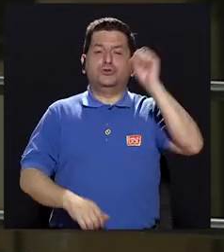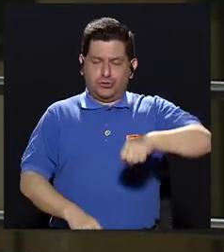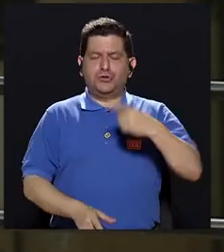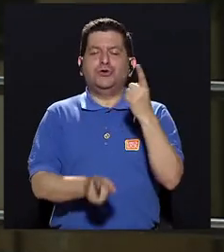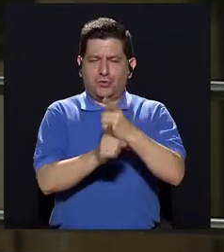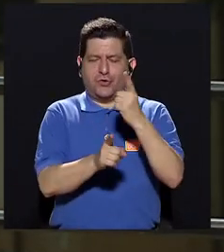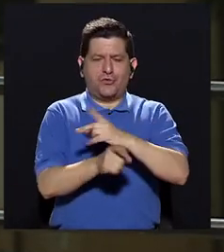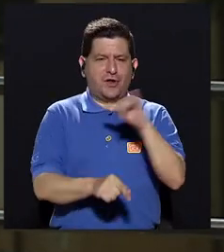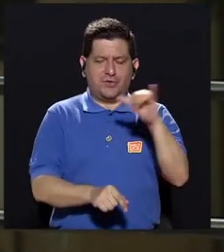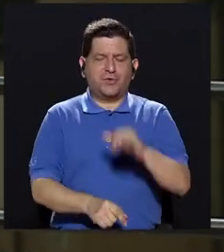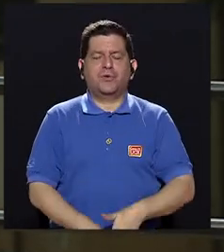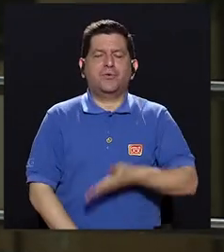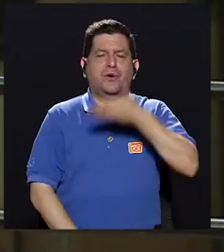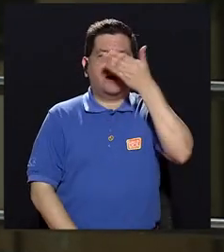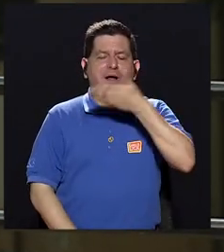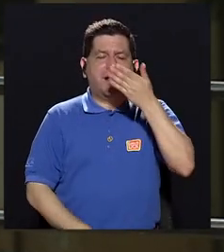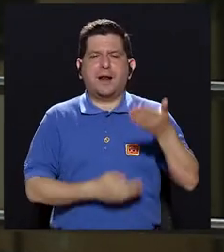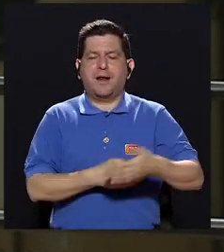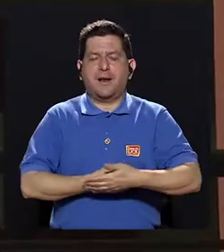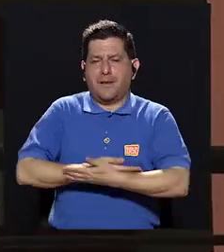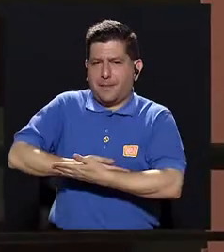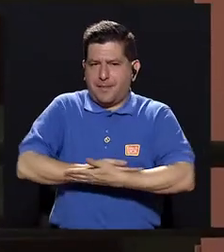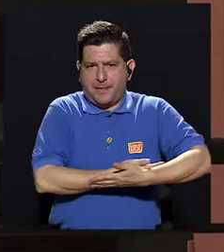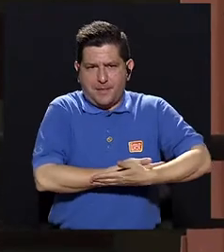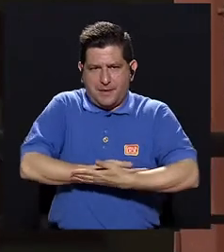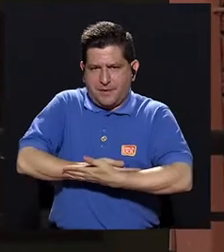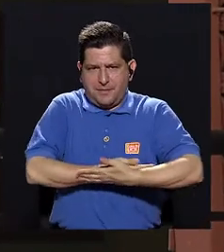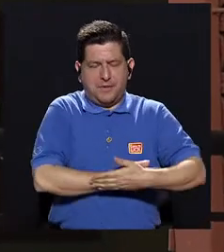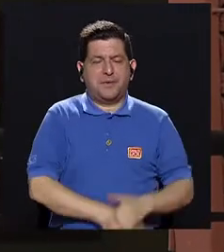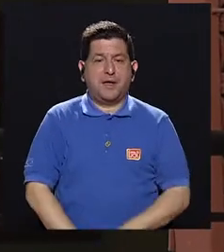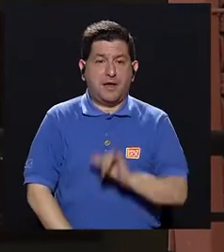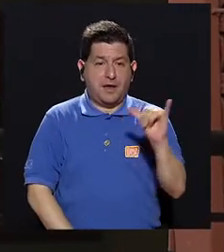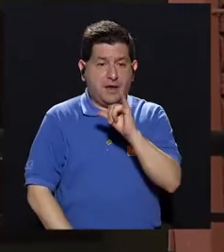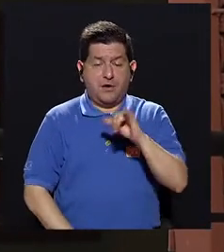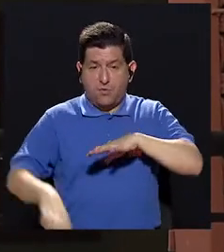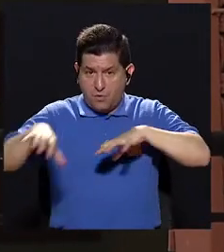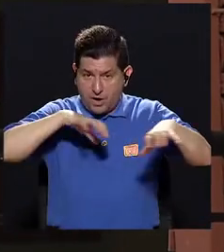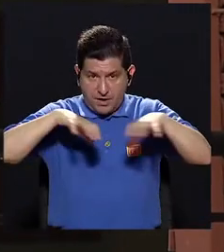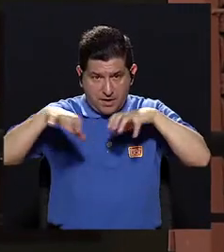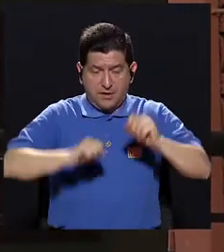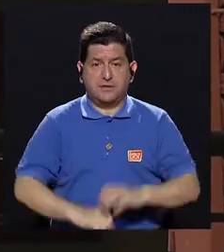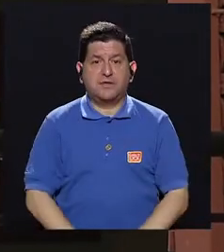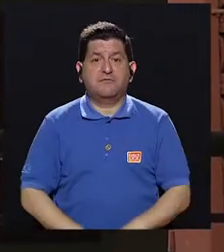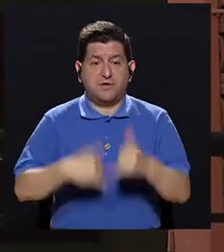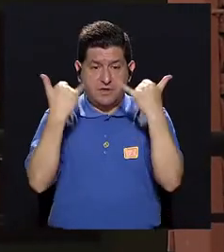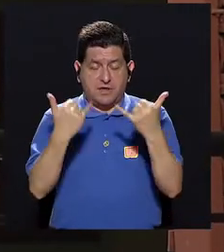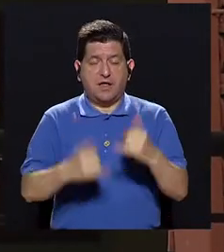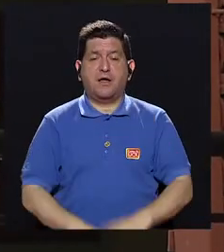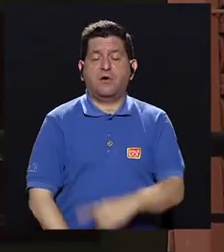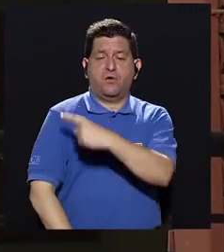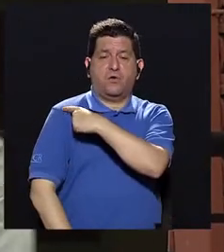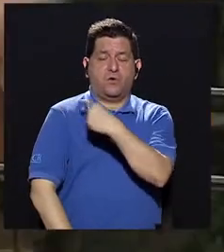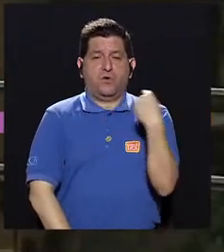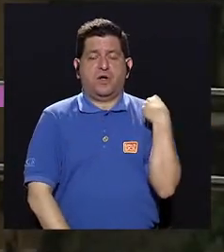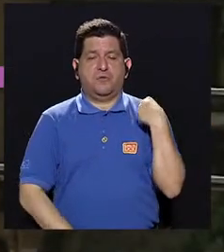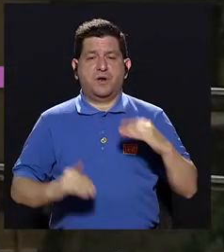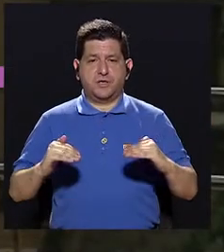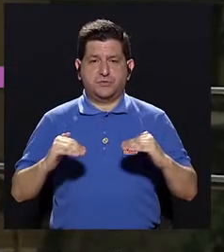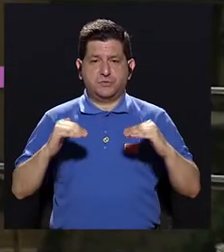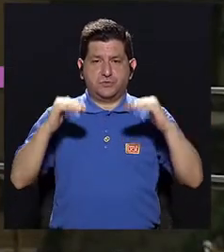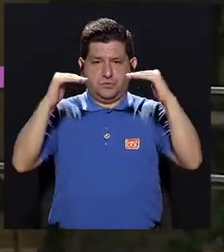puro como respira un bebé. ¿Okay? Igual, con este mismo ejercicio de respiración, lo que vamos a hacer es que vamos a subir los brazos